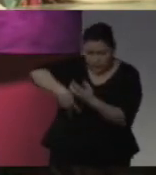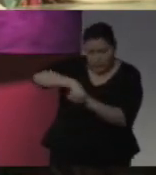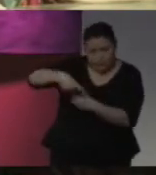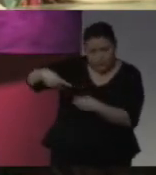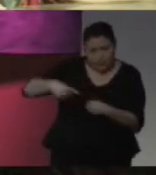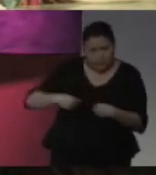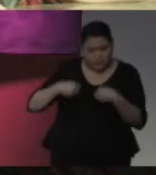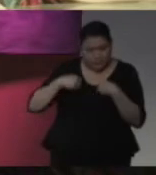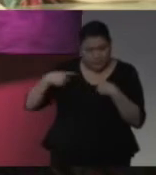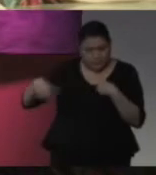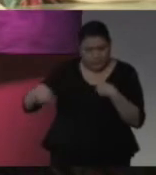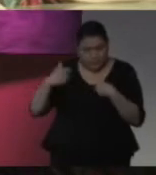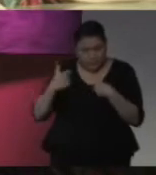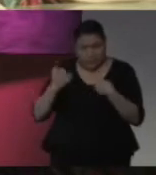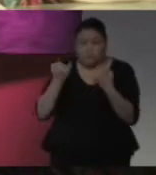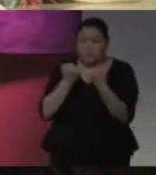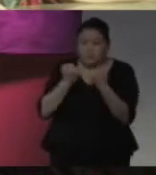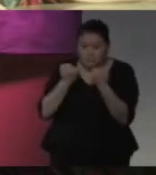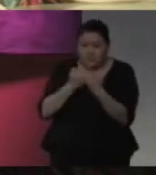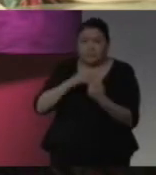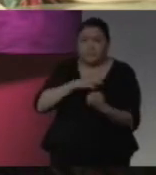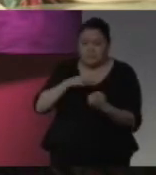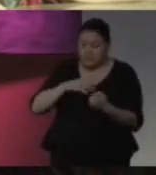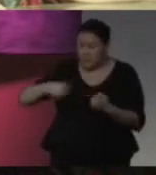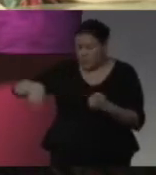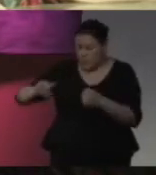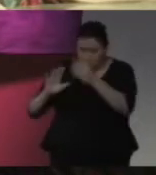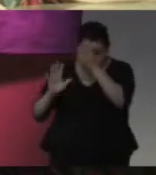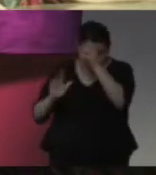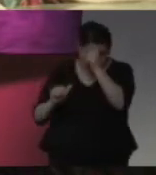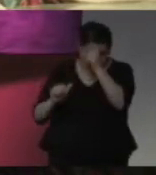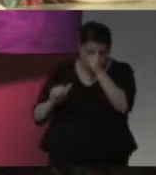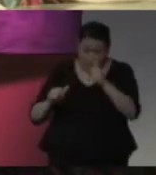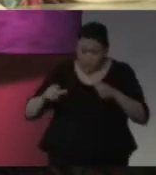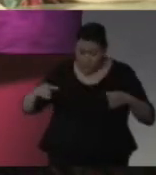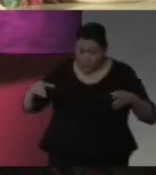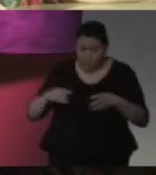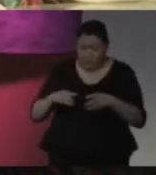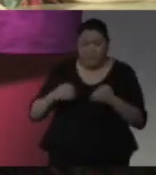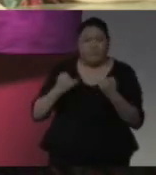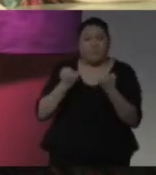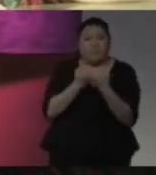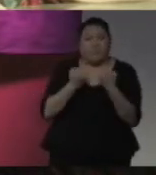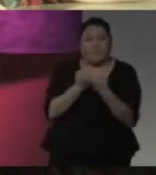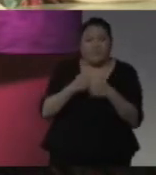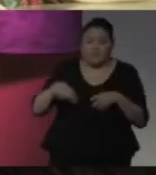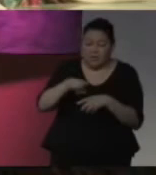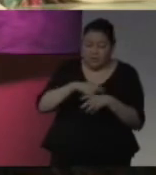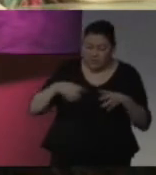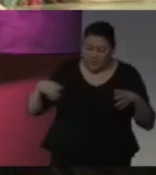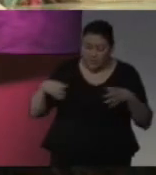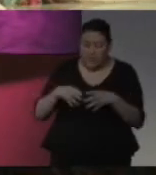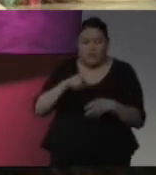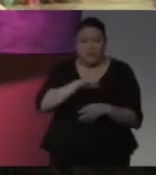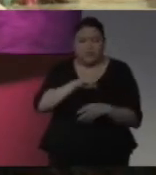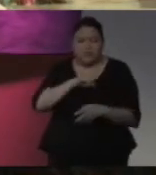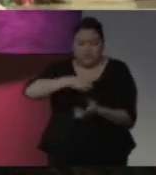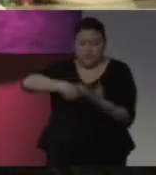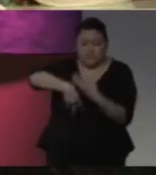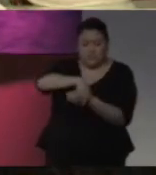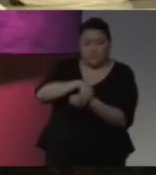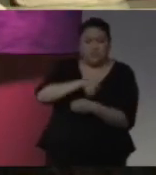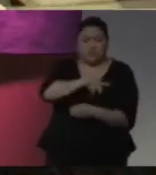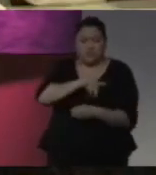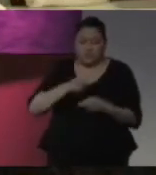economía, bajo principios comunales, la territorialidad autonómica.